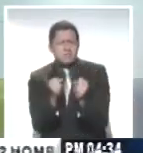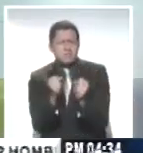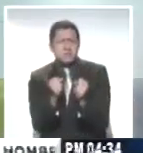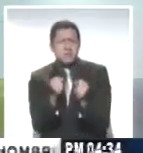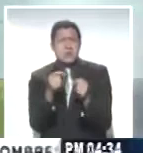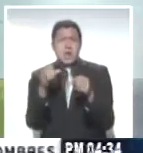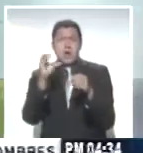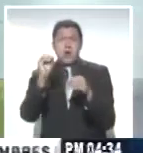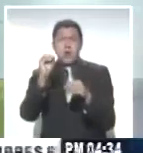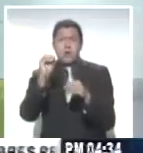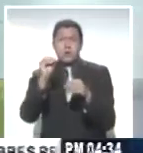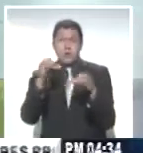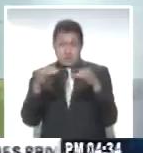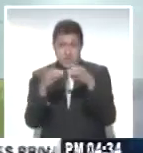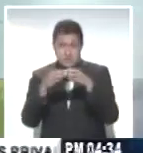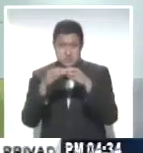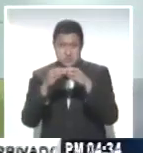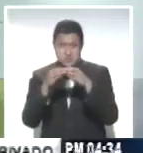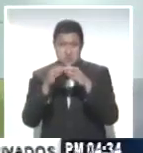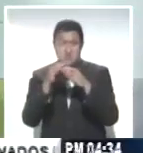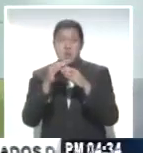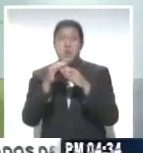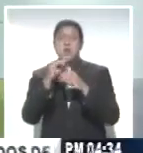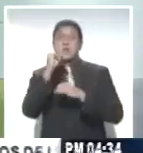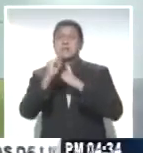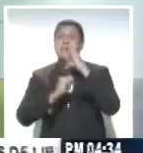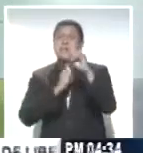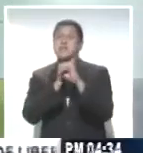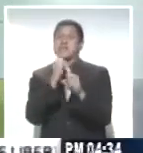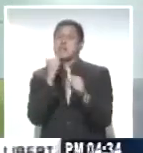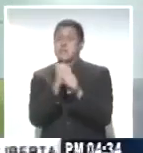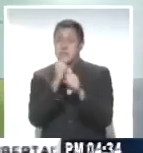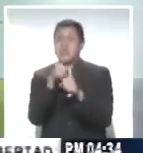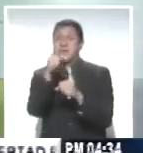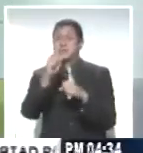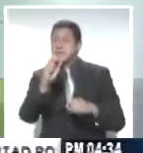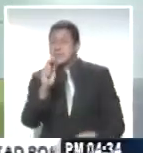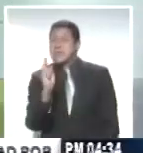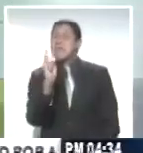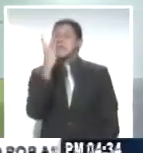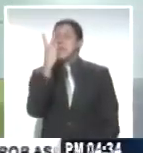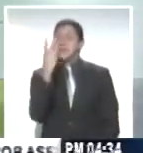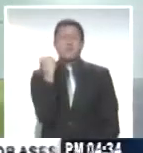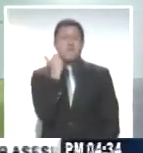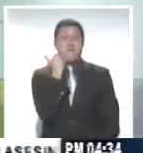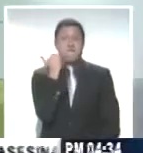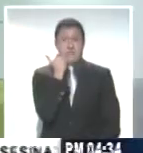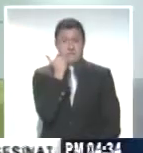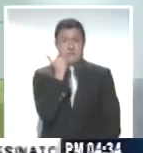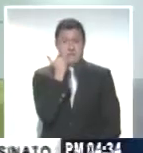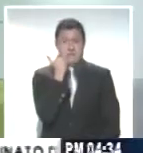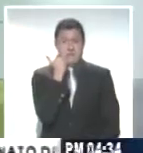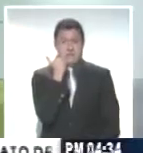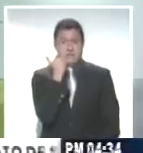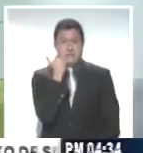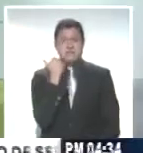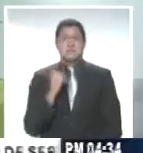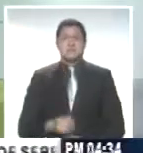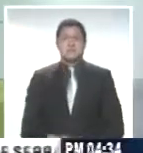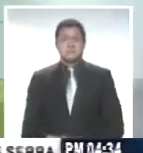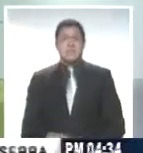la Organización Internacional del Trabajo, decía que esta es la segunda patología de